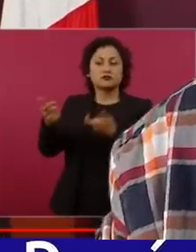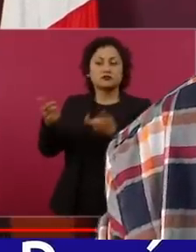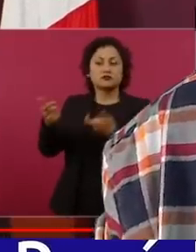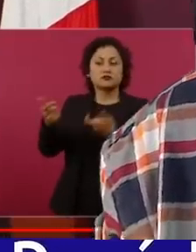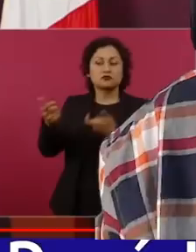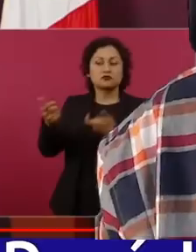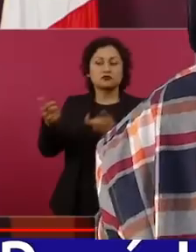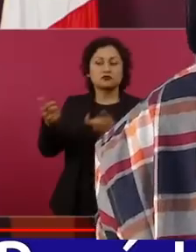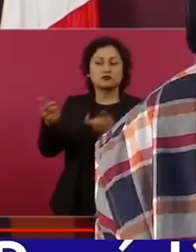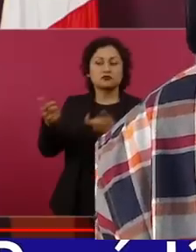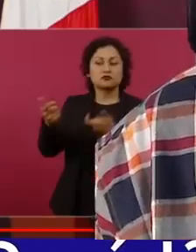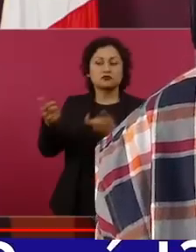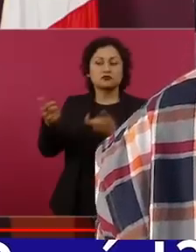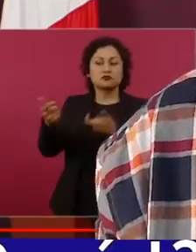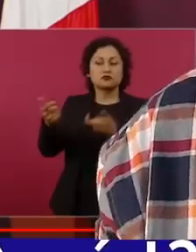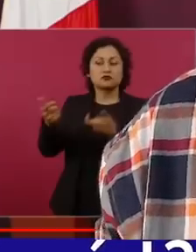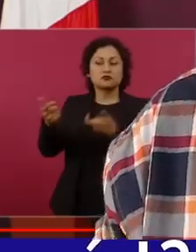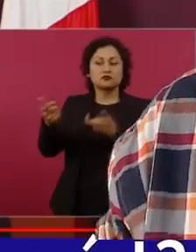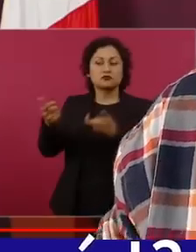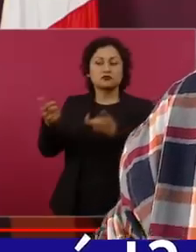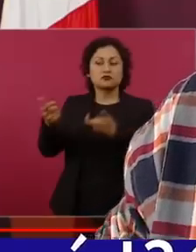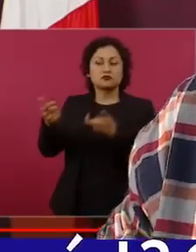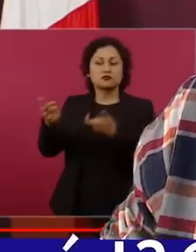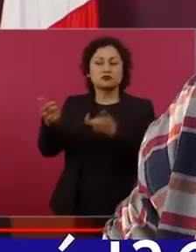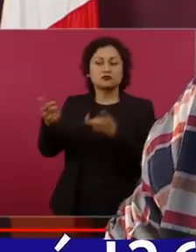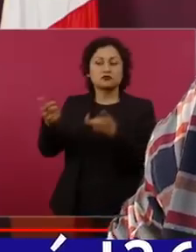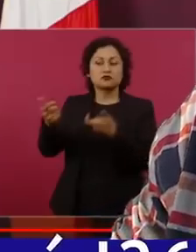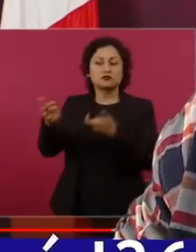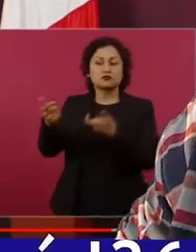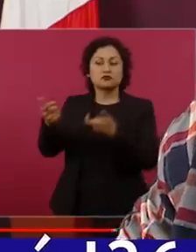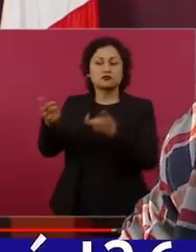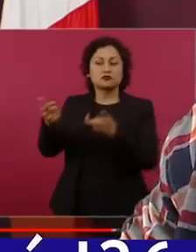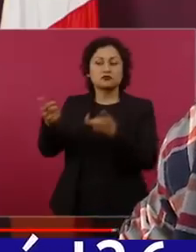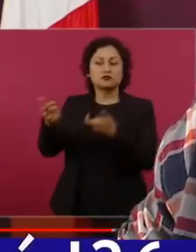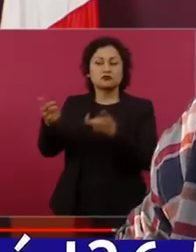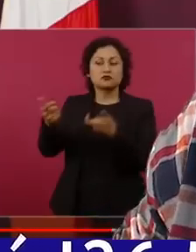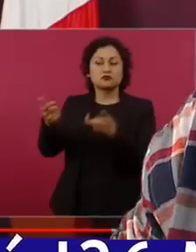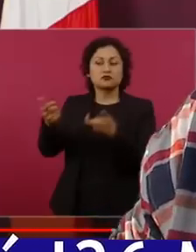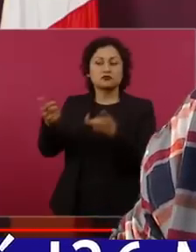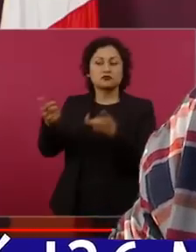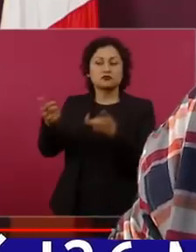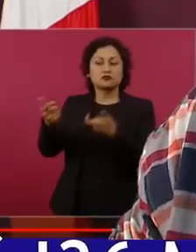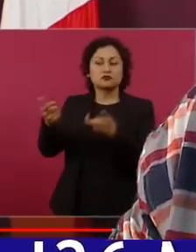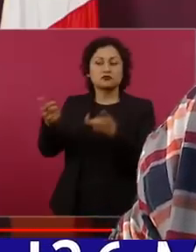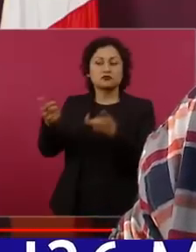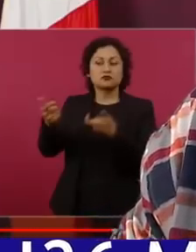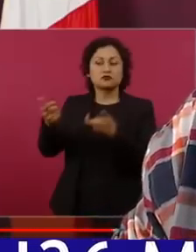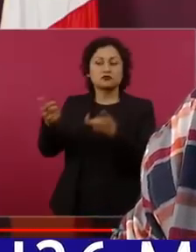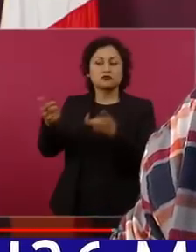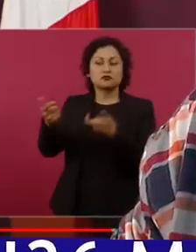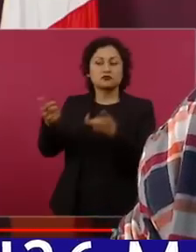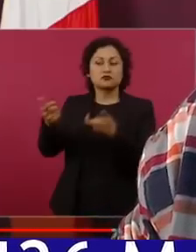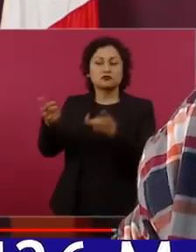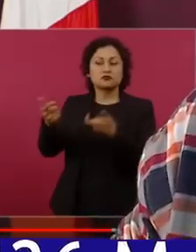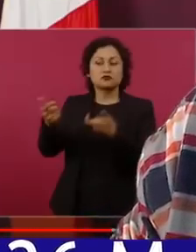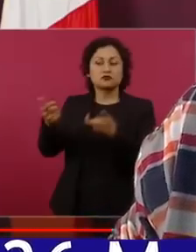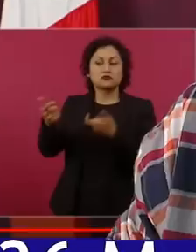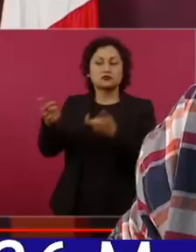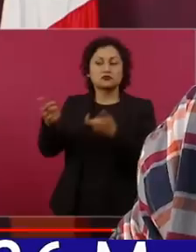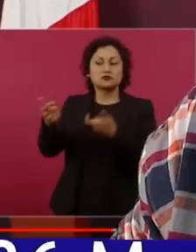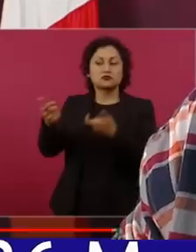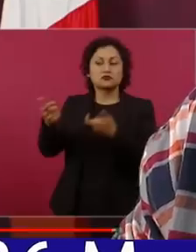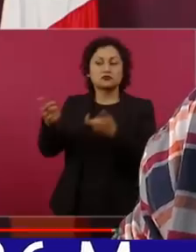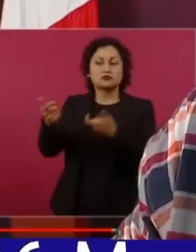¡Wow! Durísimo, durísimo, amigos, que a quien afecta es principalmente, no al pueblo peruano ni al pueblo mexicano